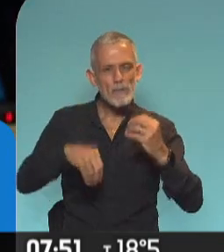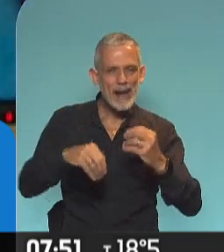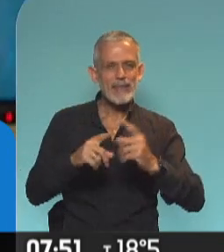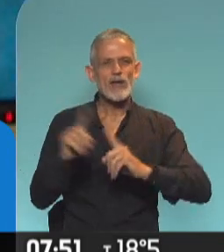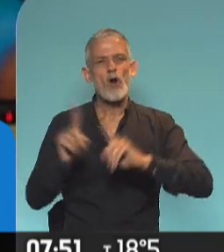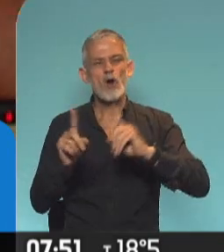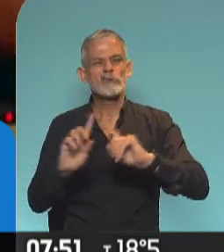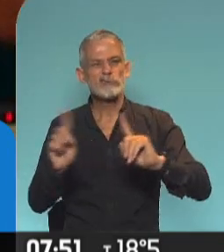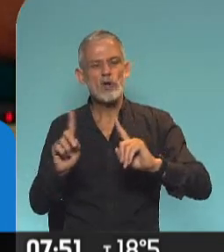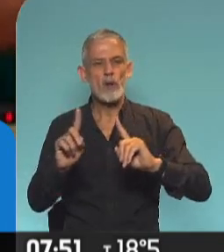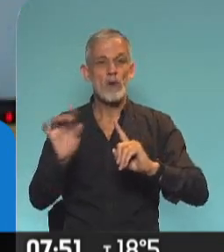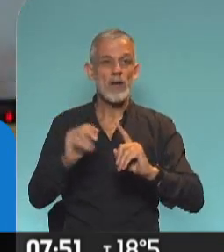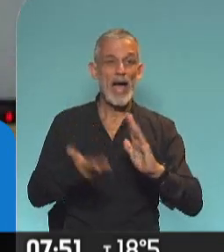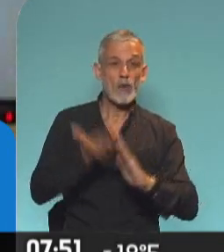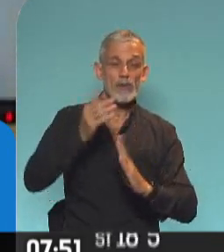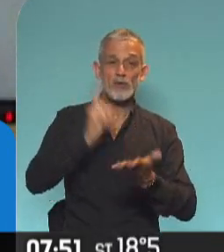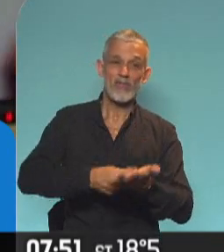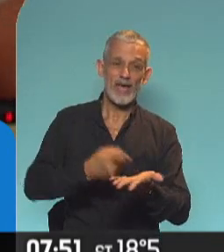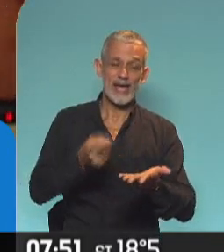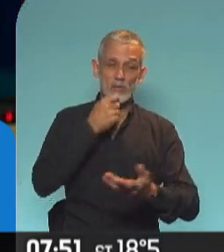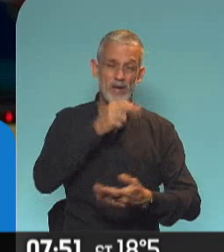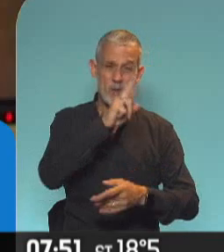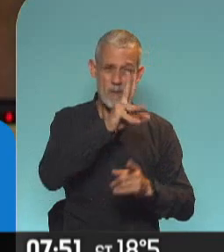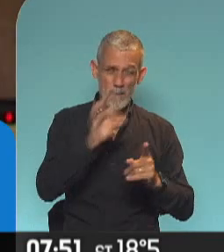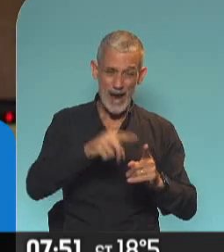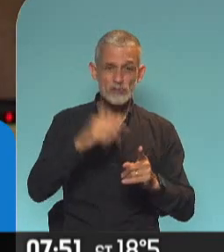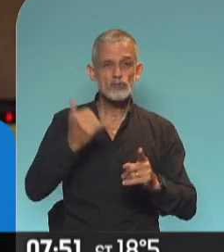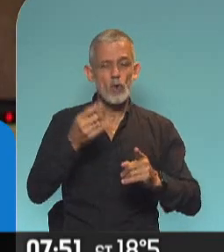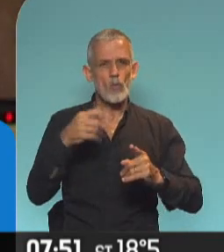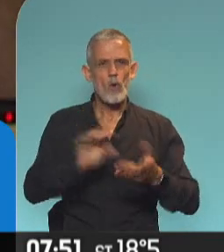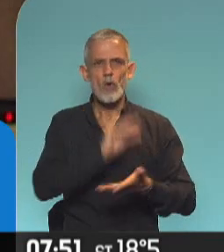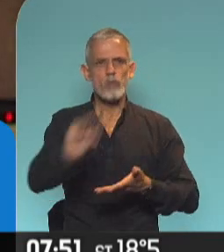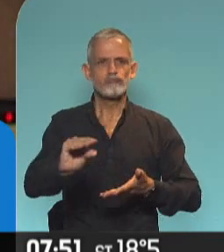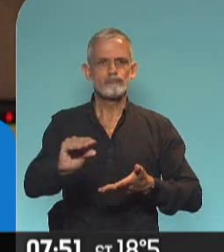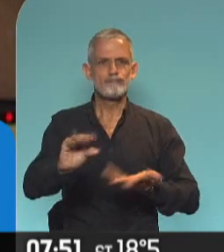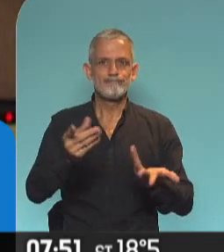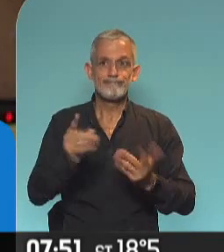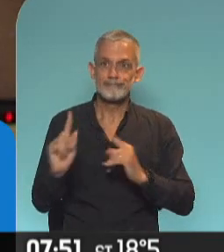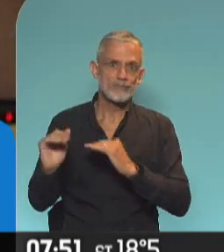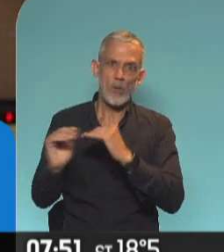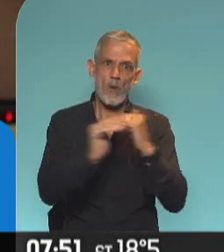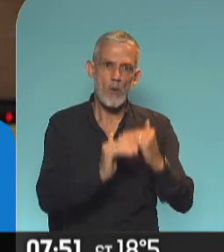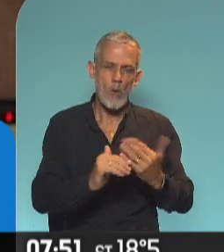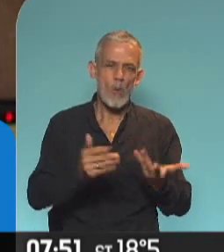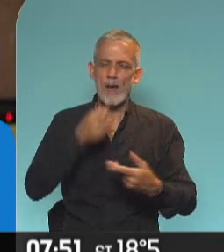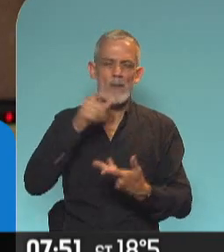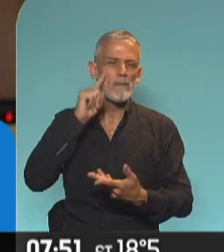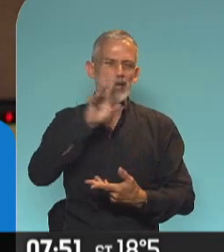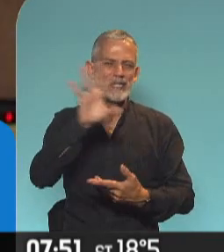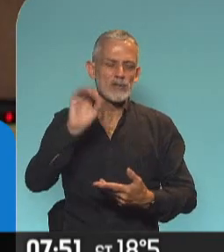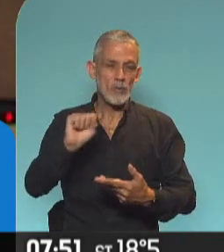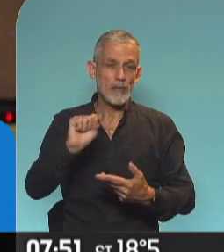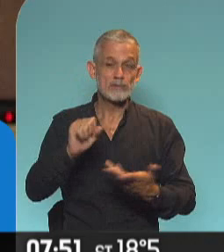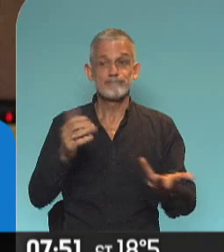no, porque los aumentos se dieron por decreto. Por ejemplo, en marzo hubo una suma fija, entonces una suma fija que había sido de 1.500